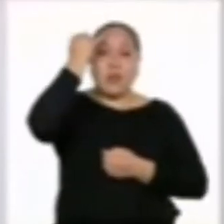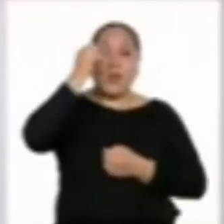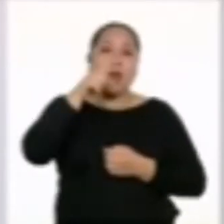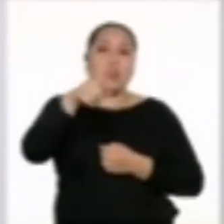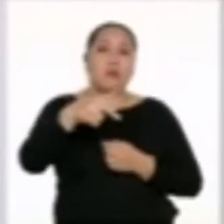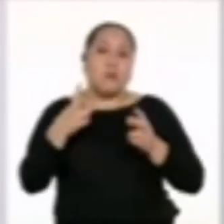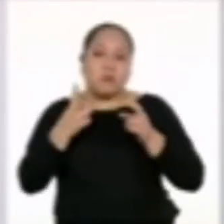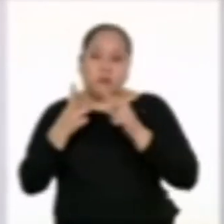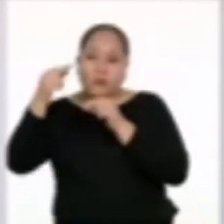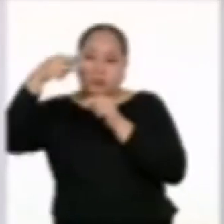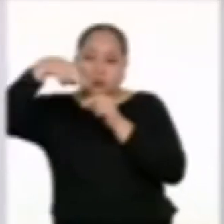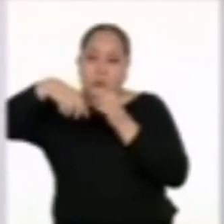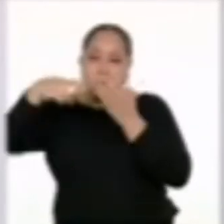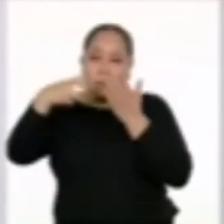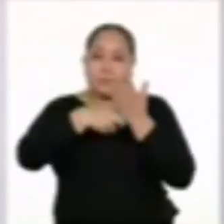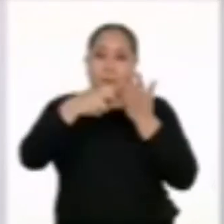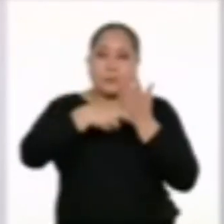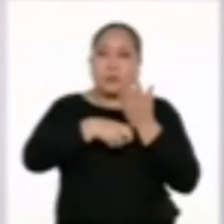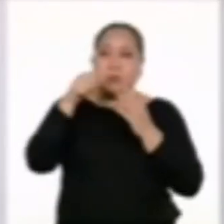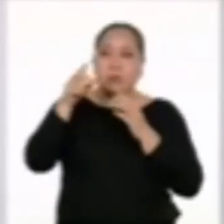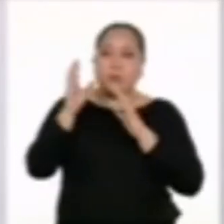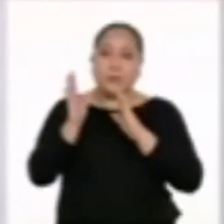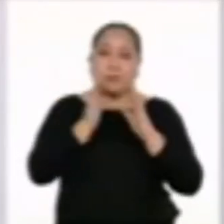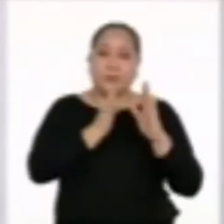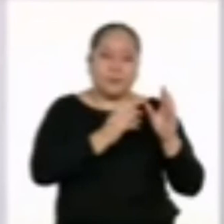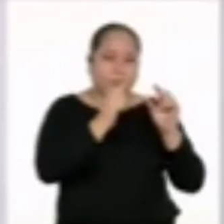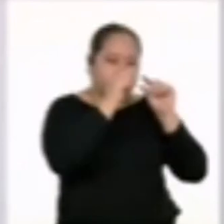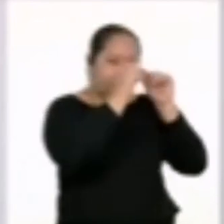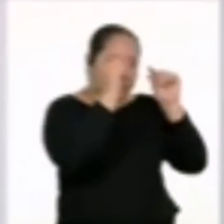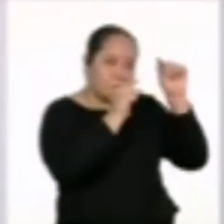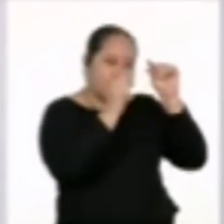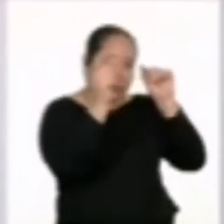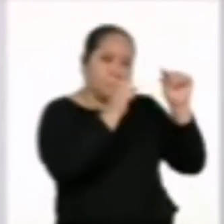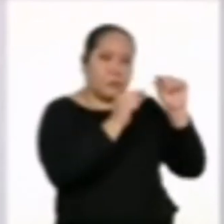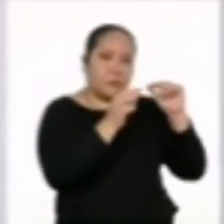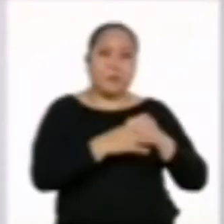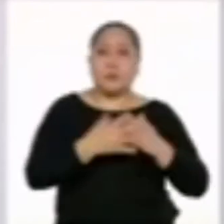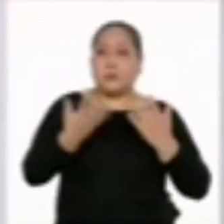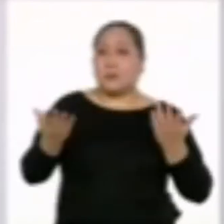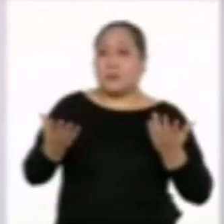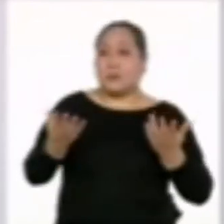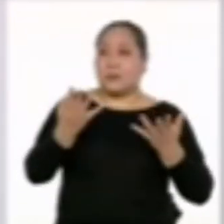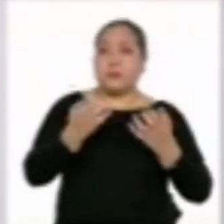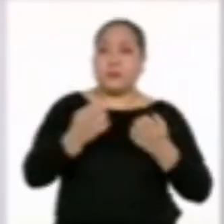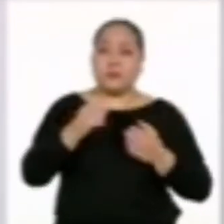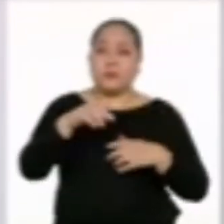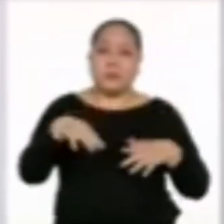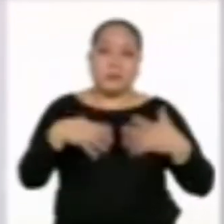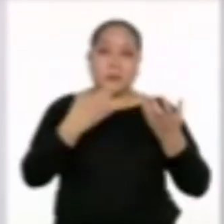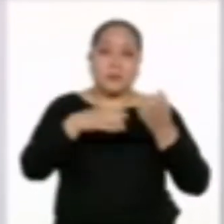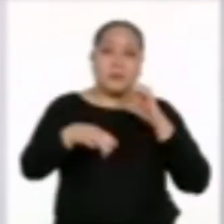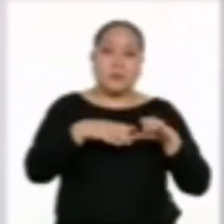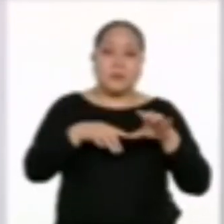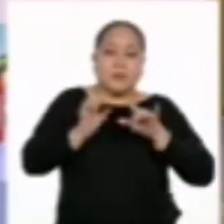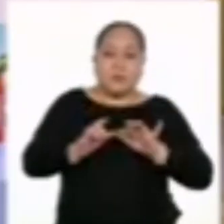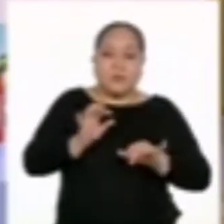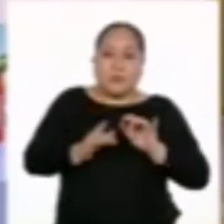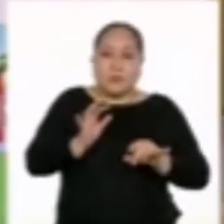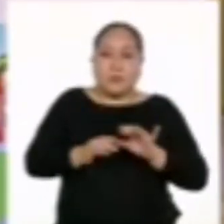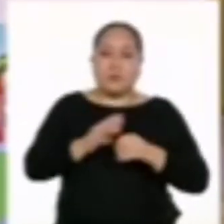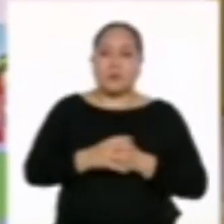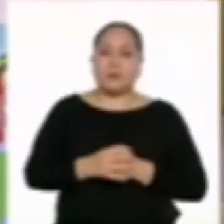que recorten letras de revistas para armar sus textos. O si quieren, pueden hacerlo